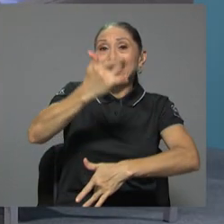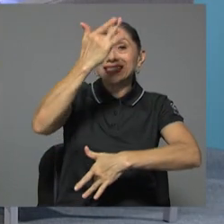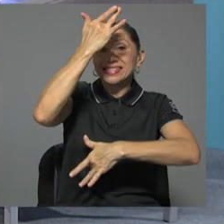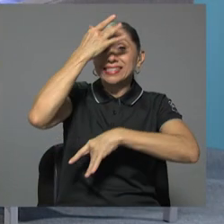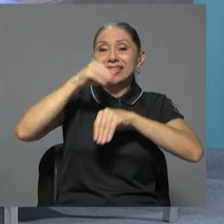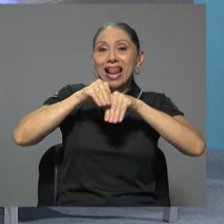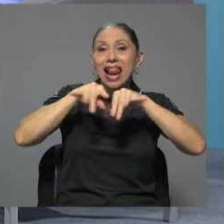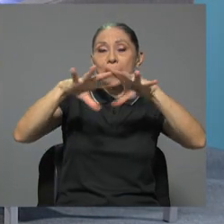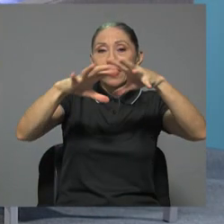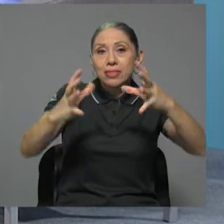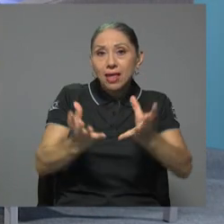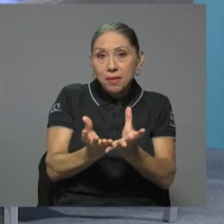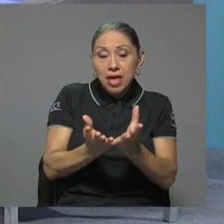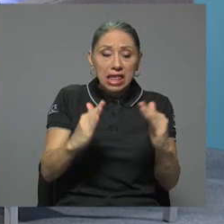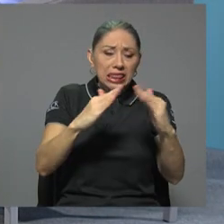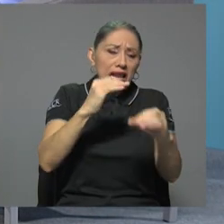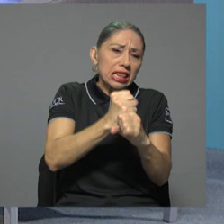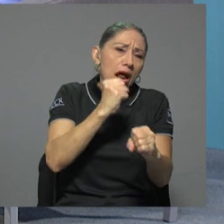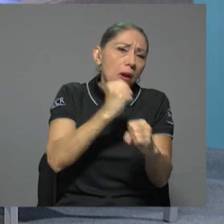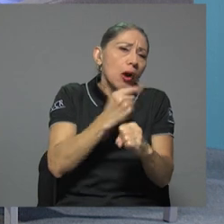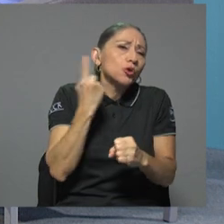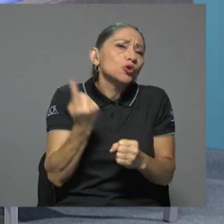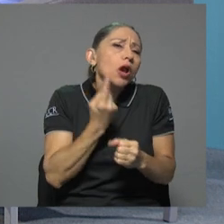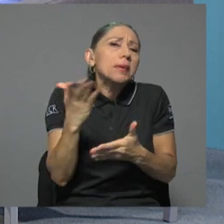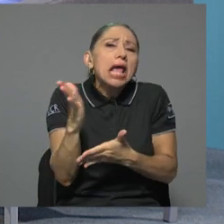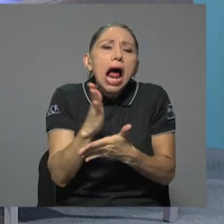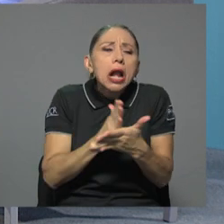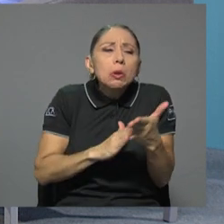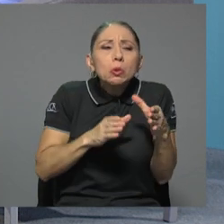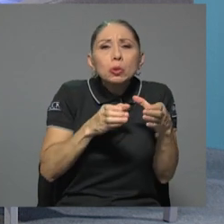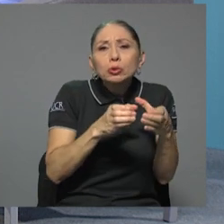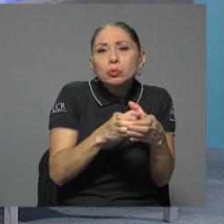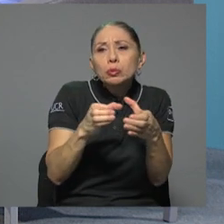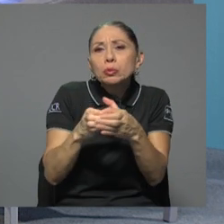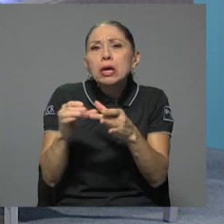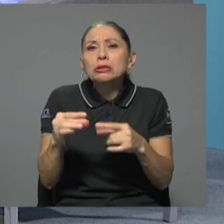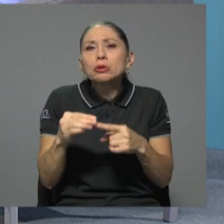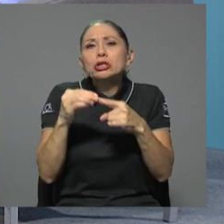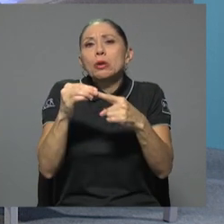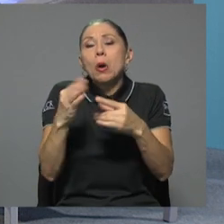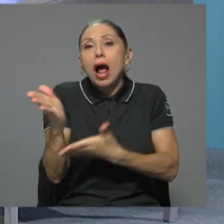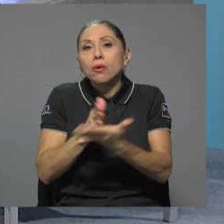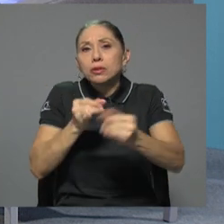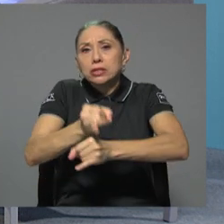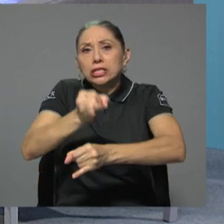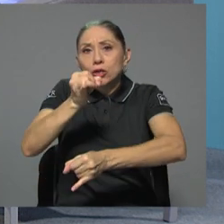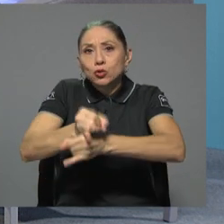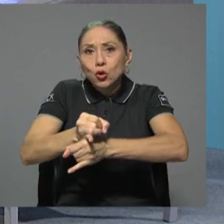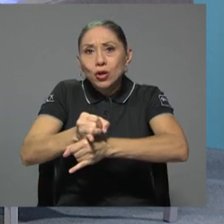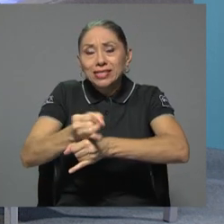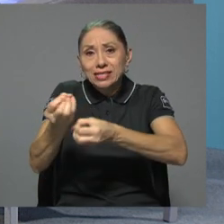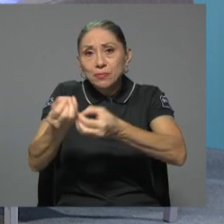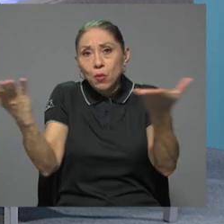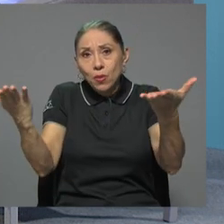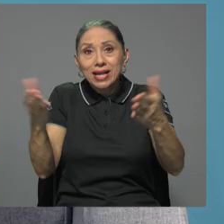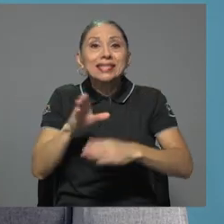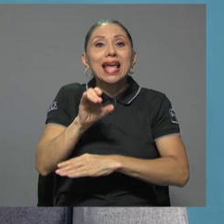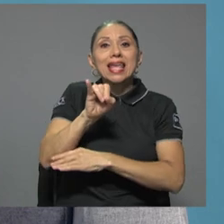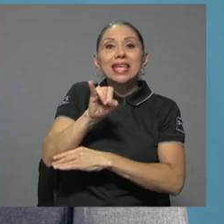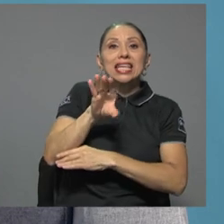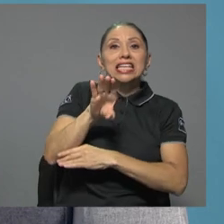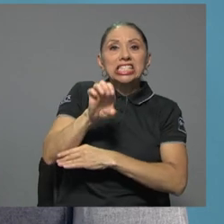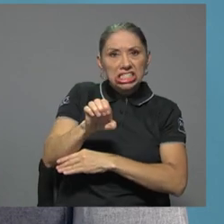era algo muy particular muy exclusivo de ciertas instituciones del estado el ies era el que iba más adelante en torno a ello